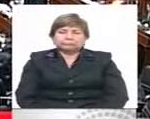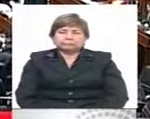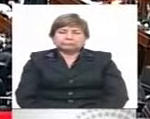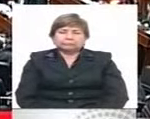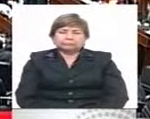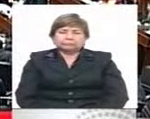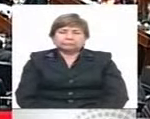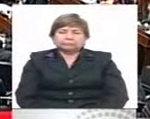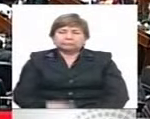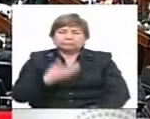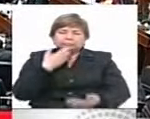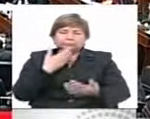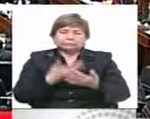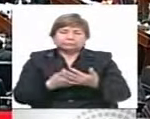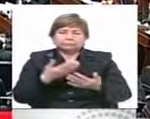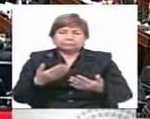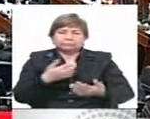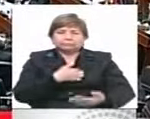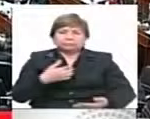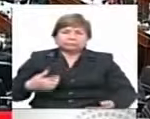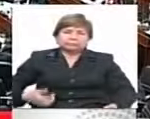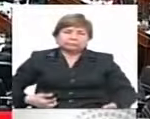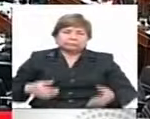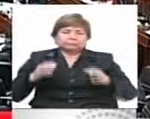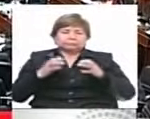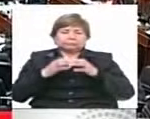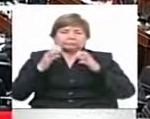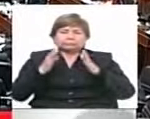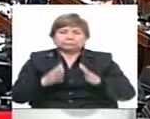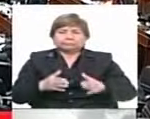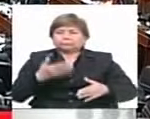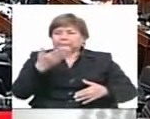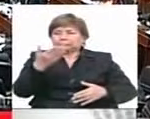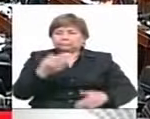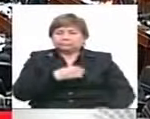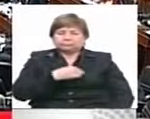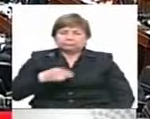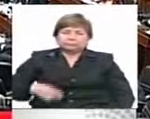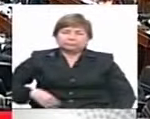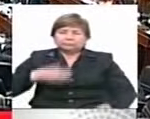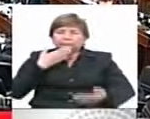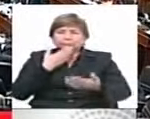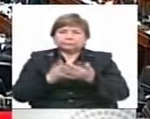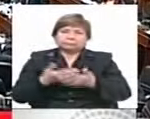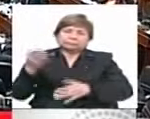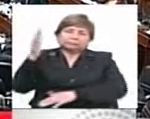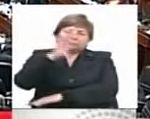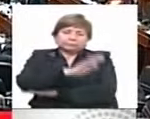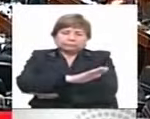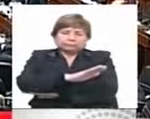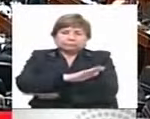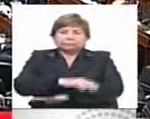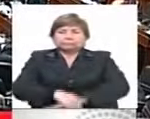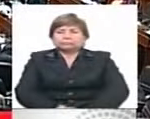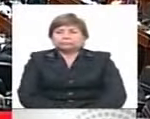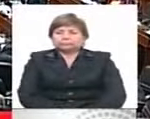Muchas gracias, señora presidenta, señores congresistas, estimados ministros, buenas tardes.